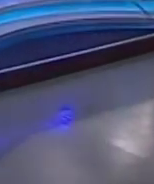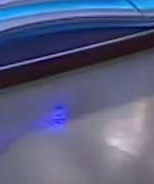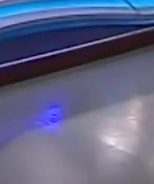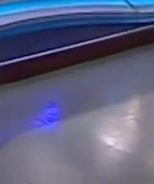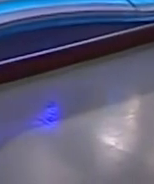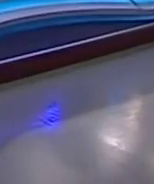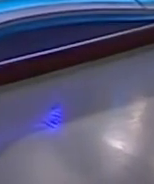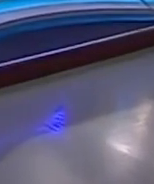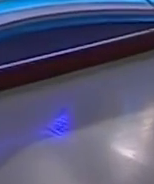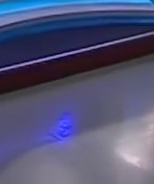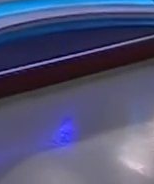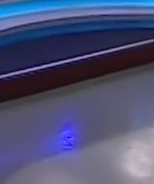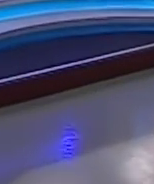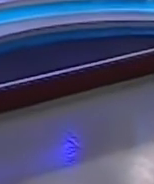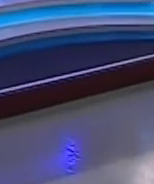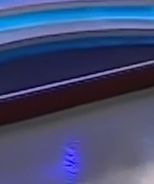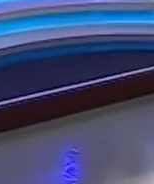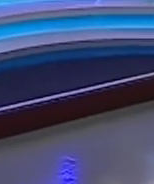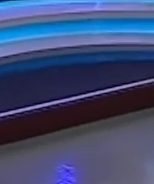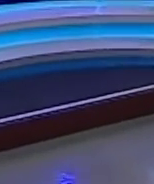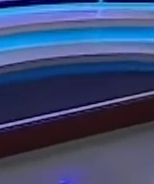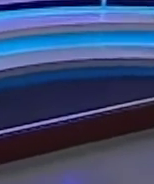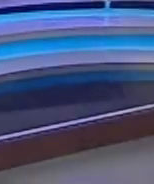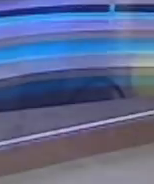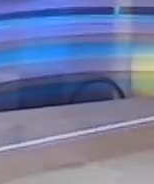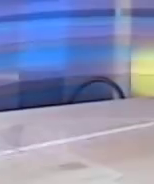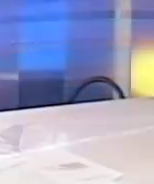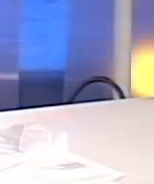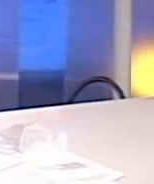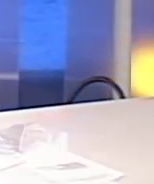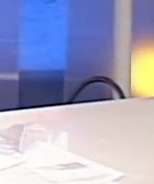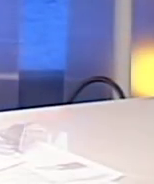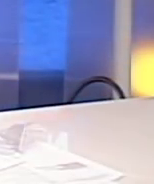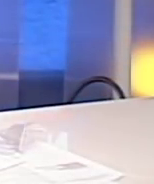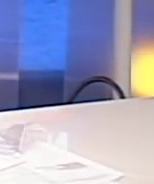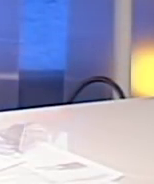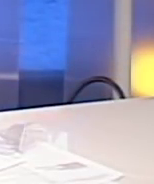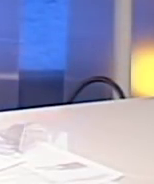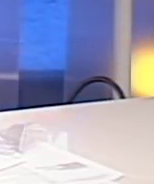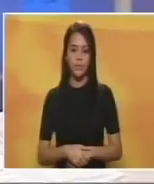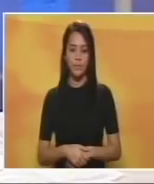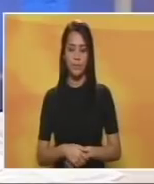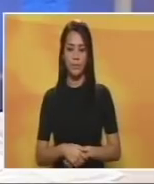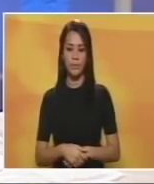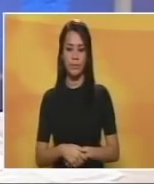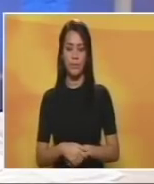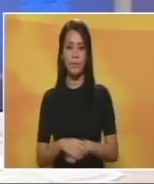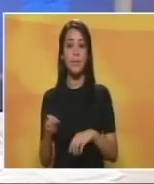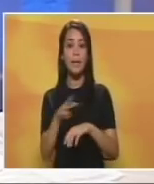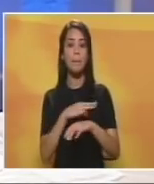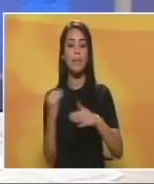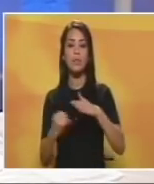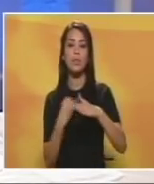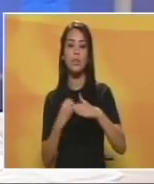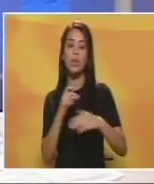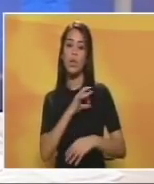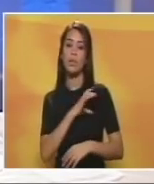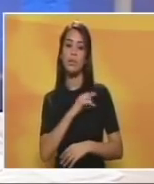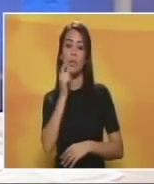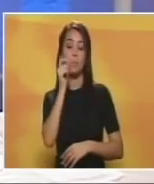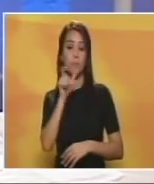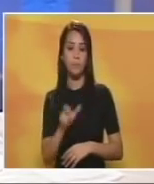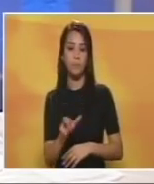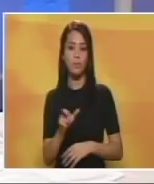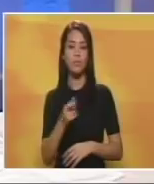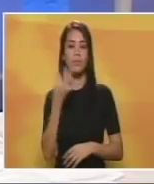Continúa Continuamos. El ministro de Interior de Chile, Andrés